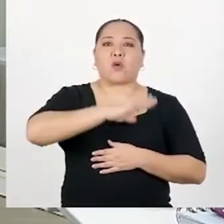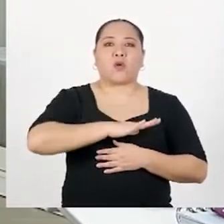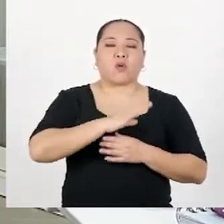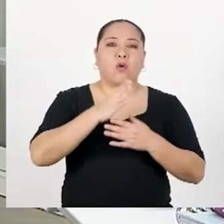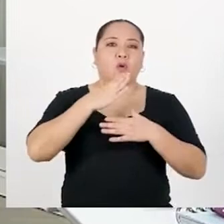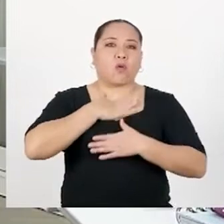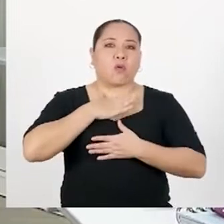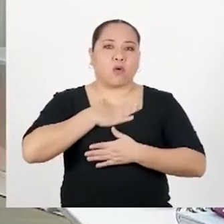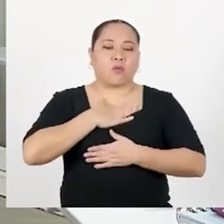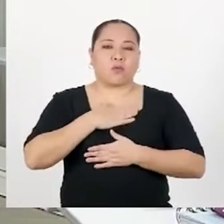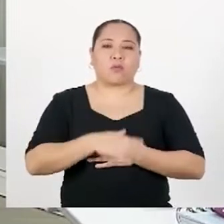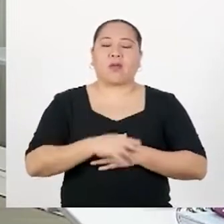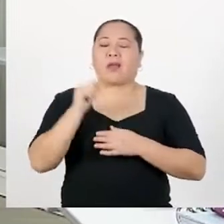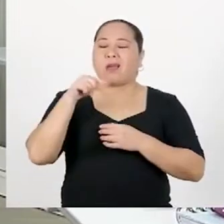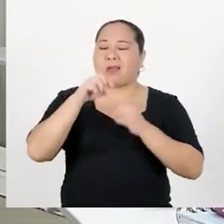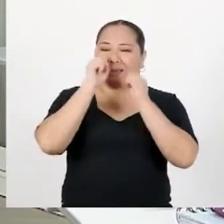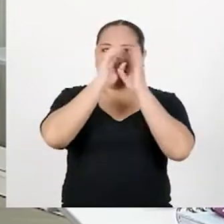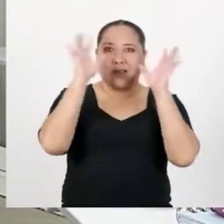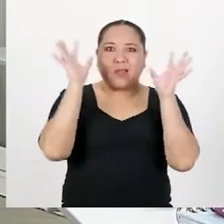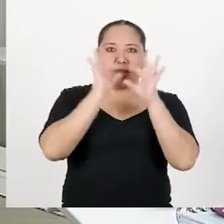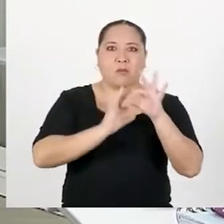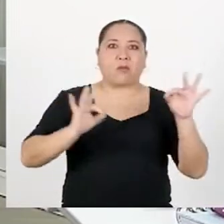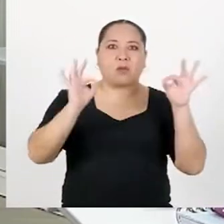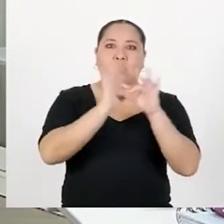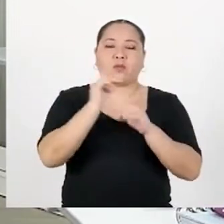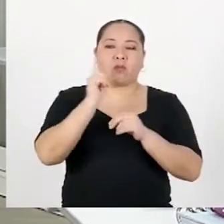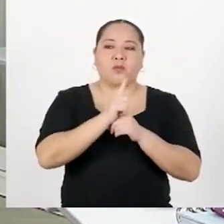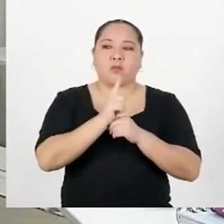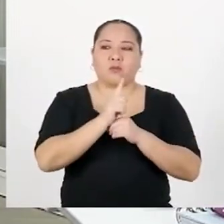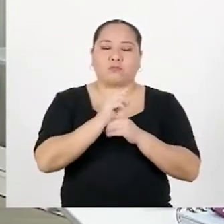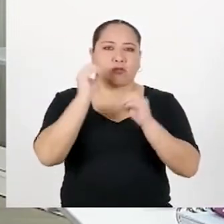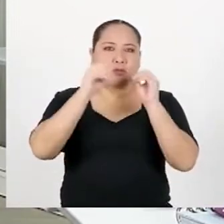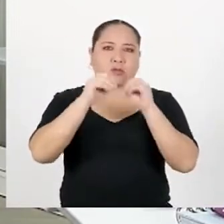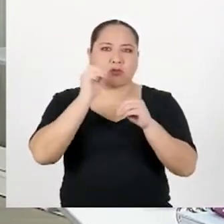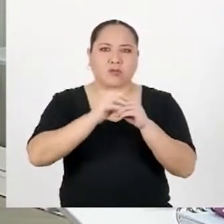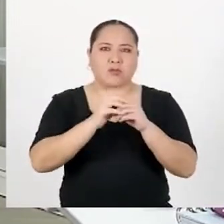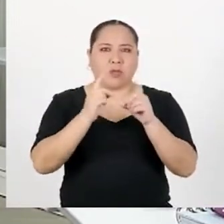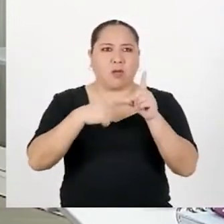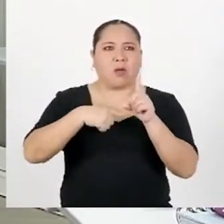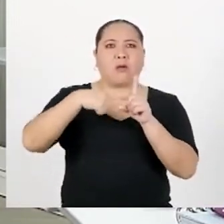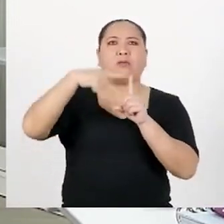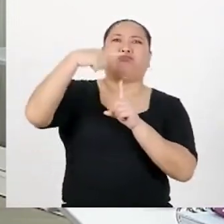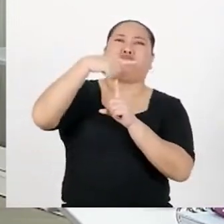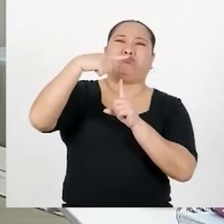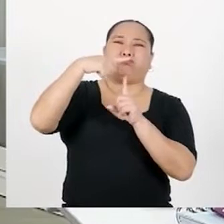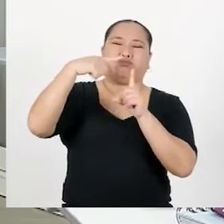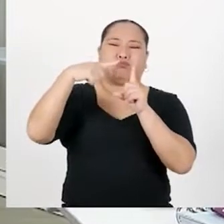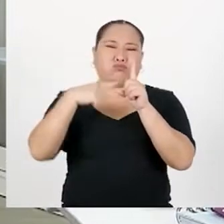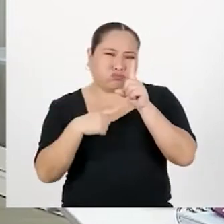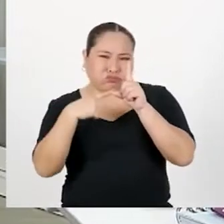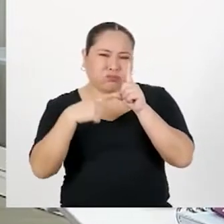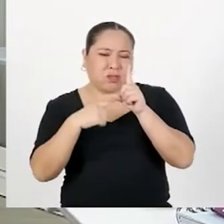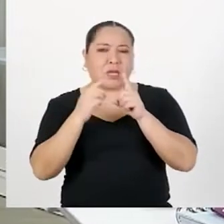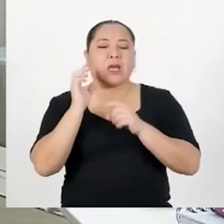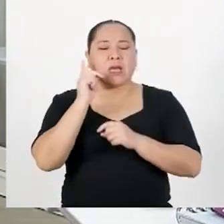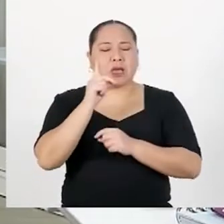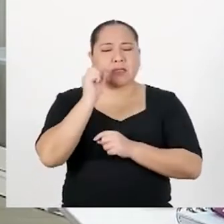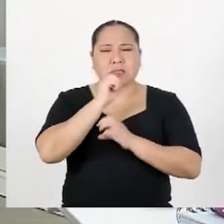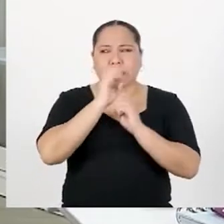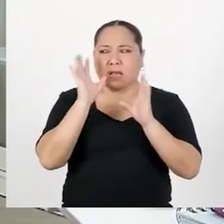el organismo. Me queda claro la importancia de no exponernos a temperaturas demasiado bajas o demasiado altas.